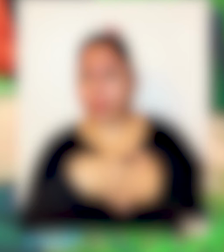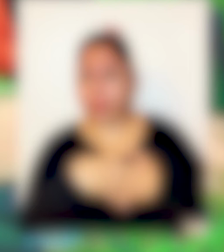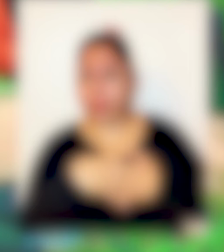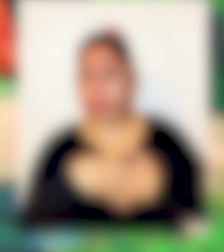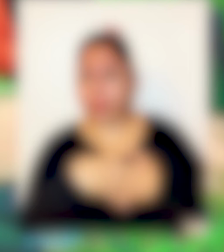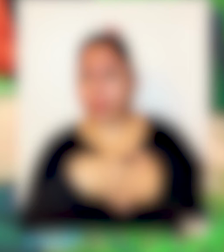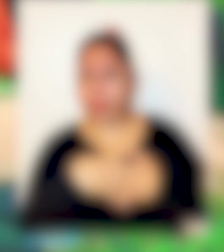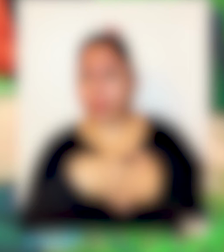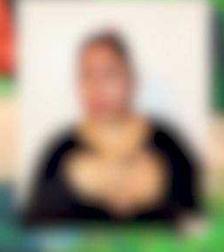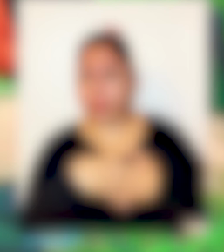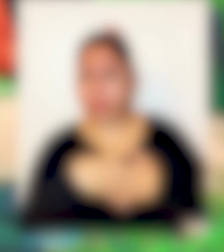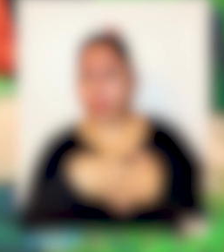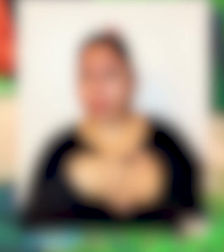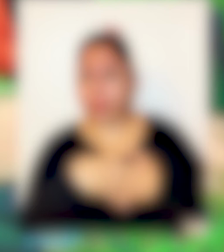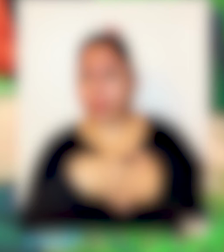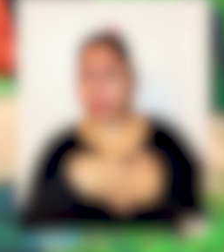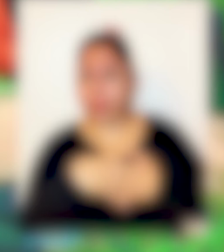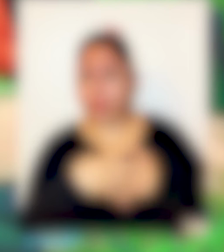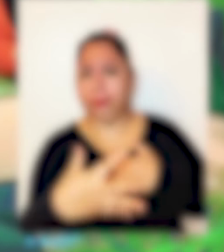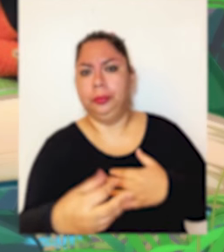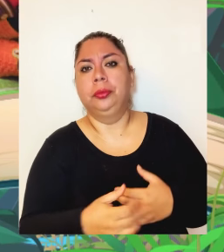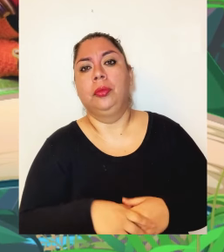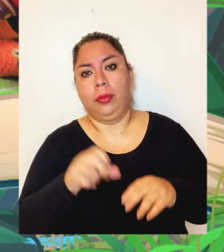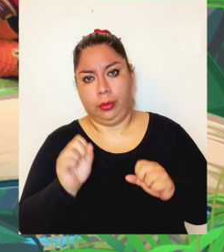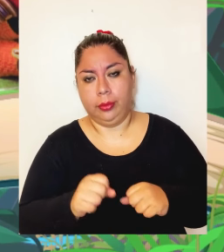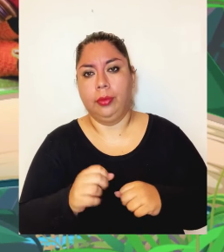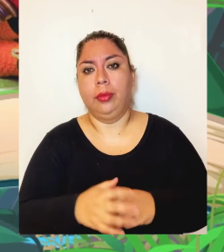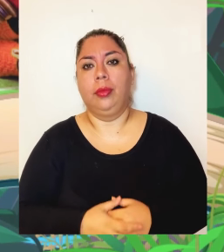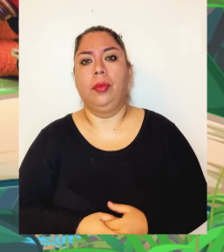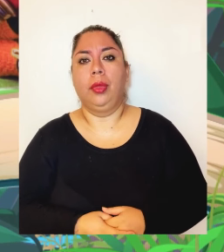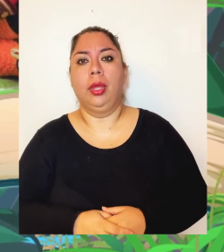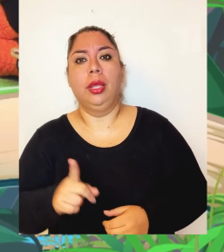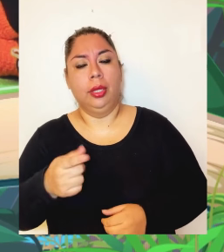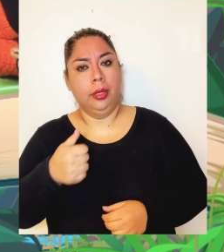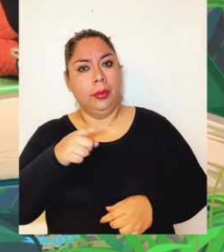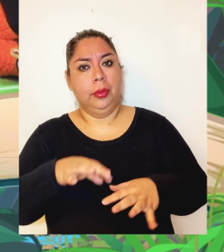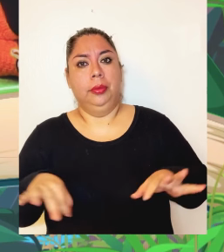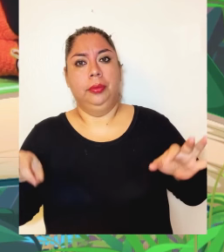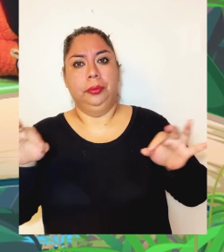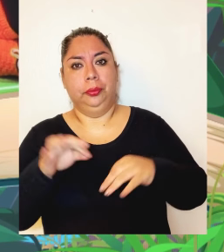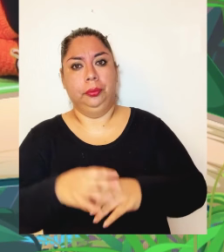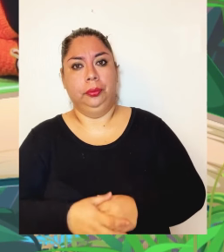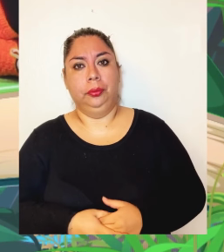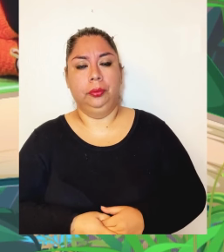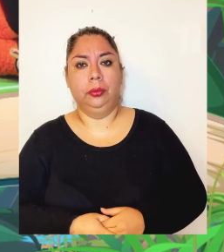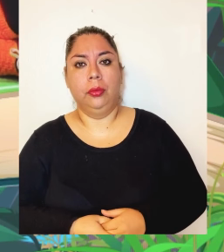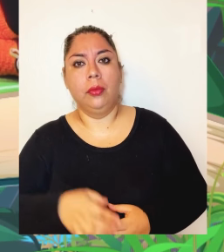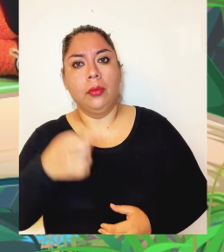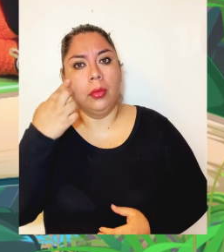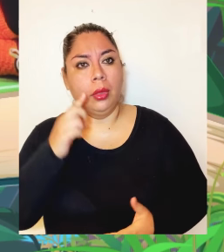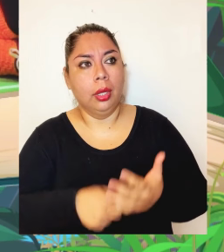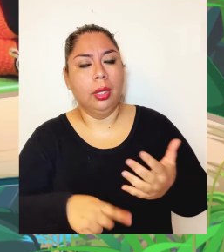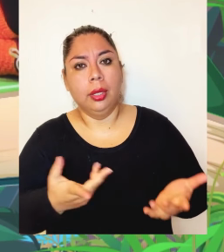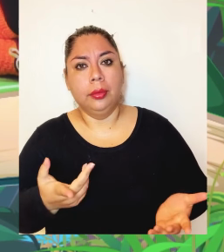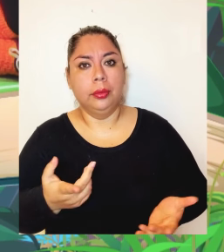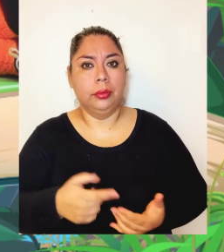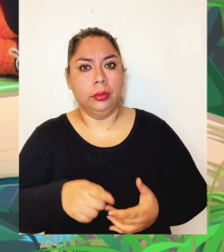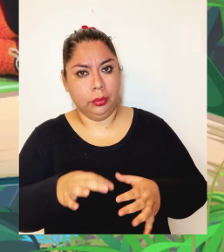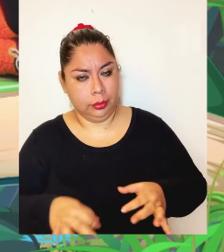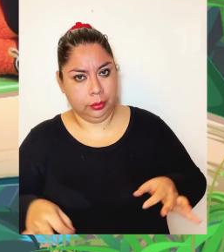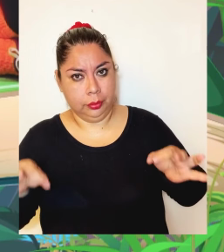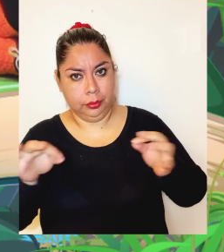Nukapis pay hina kaita munani. Ari isami, kalipuni paika. Ichaka imas kaman